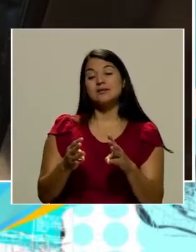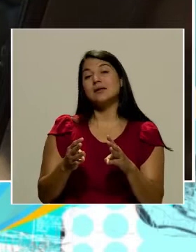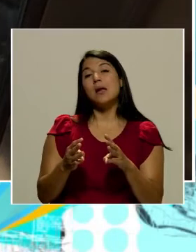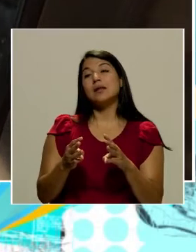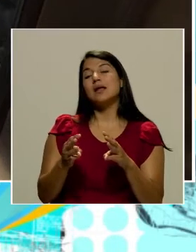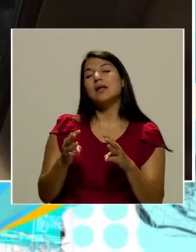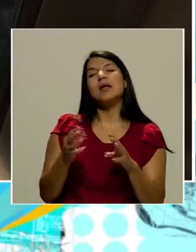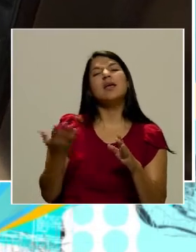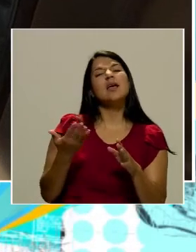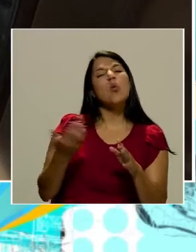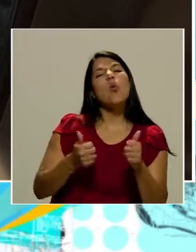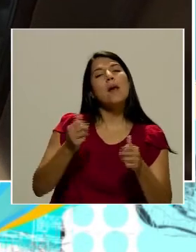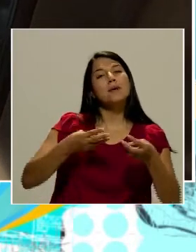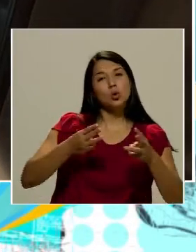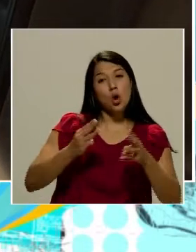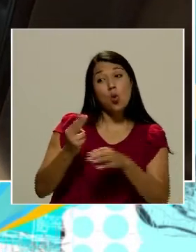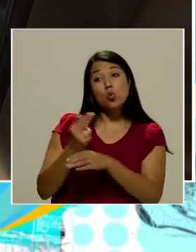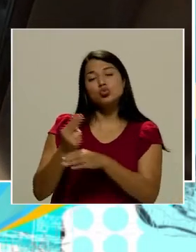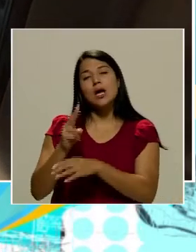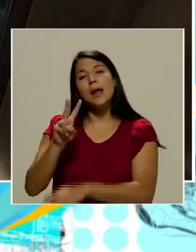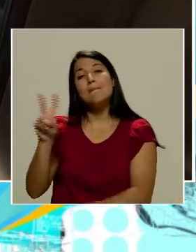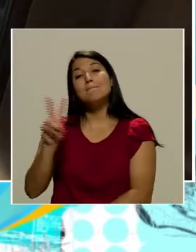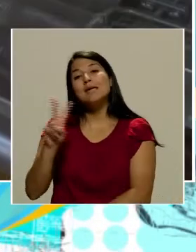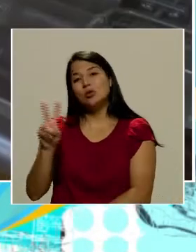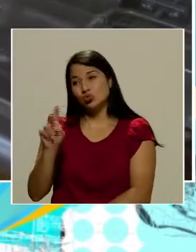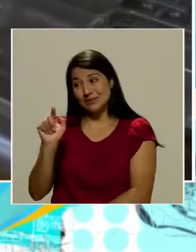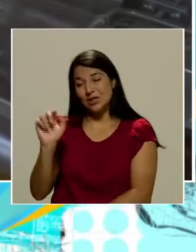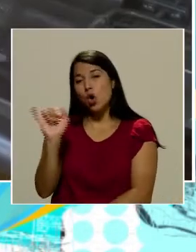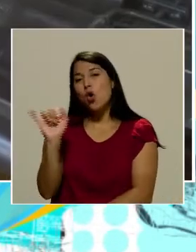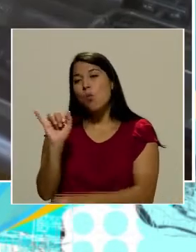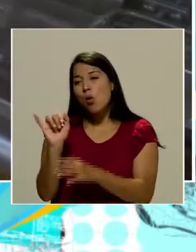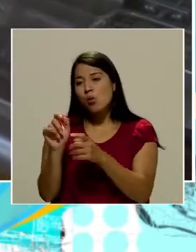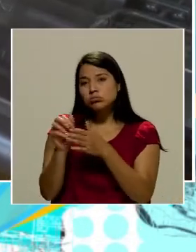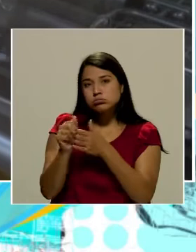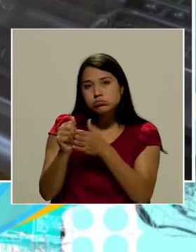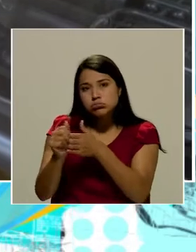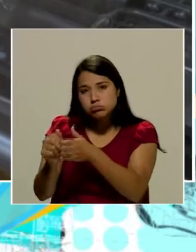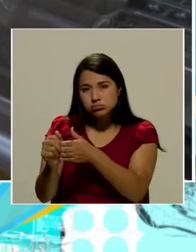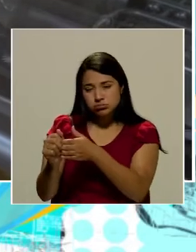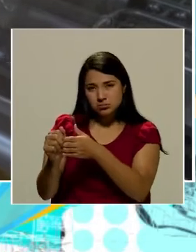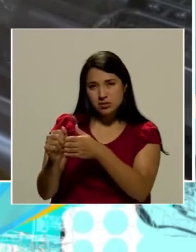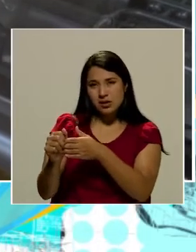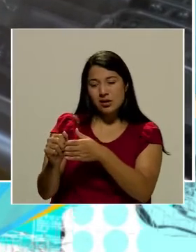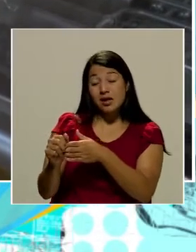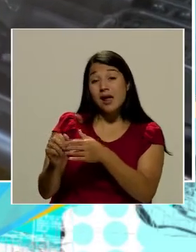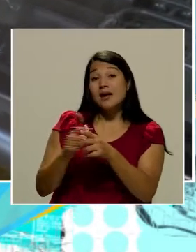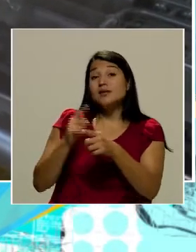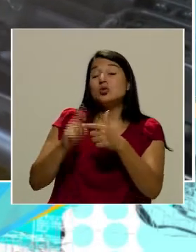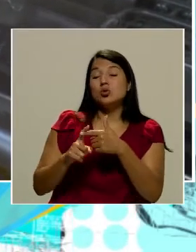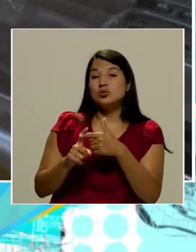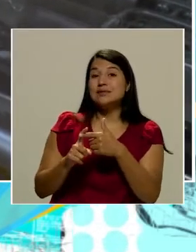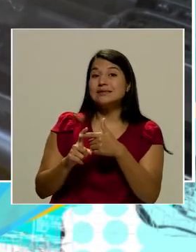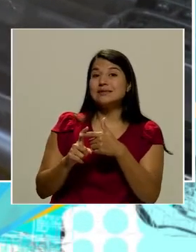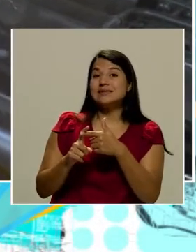utilizar un virus como vector, y entonces lo que buscan es ofrecer